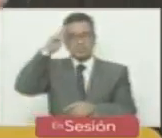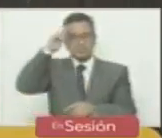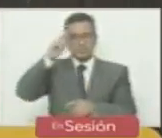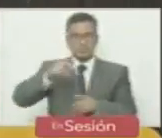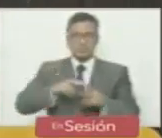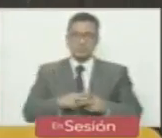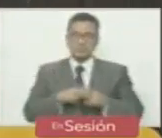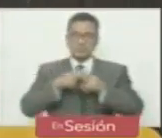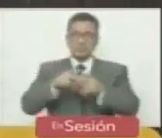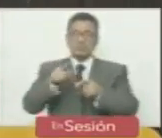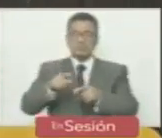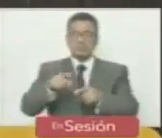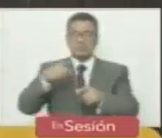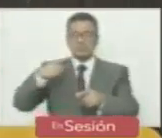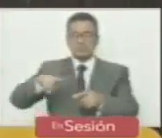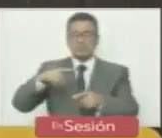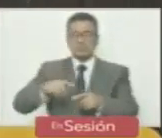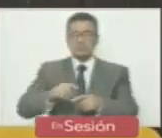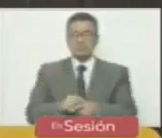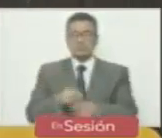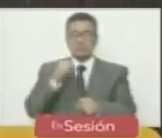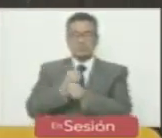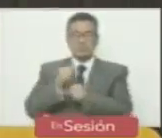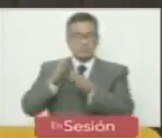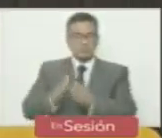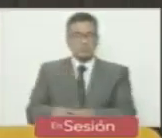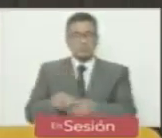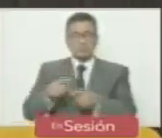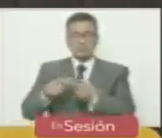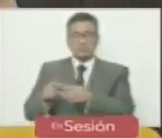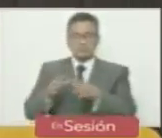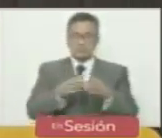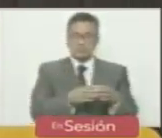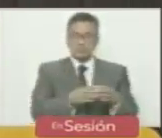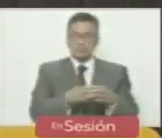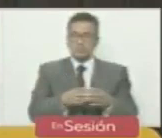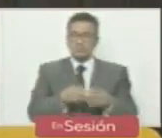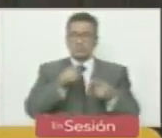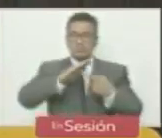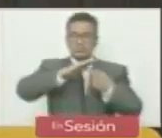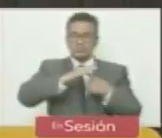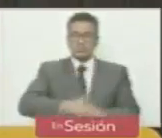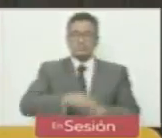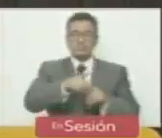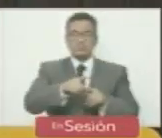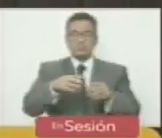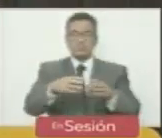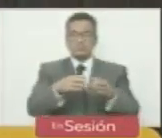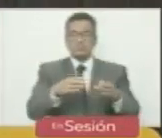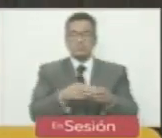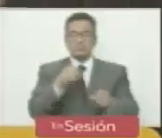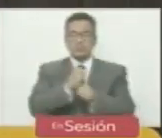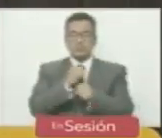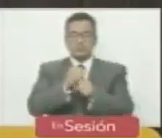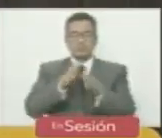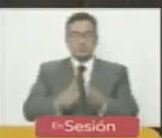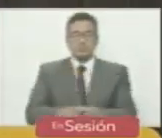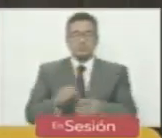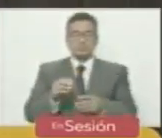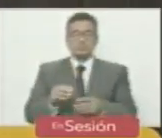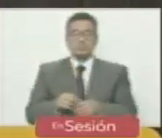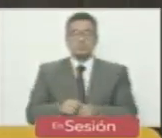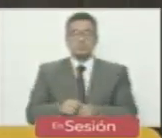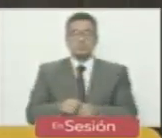los valores de los derechos laborales, y por otro lado cercenar a un sector de los trabajadores, como es el